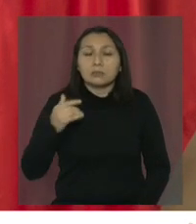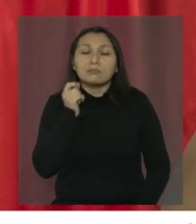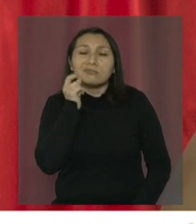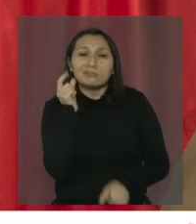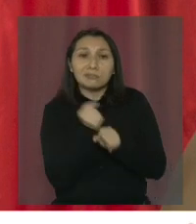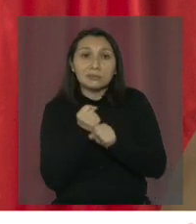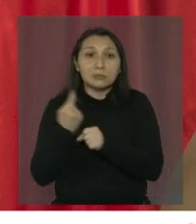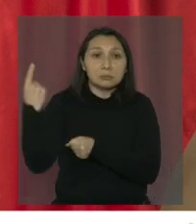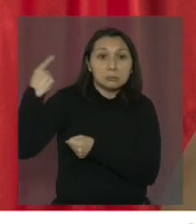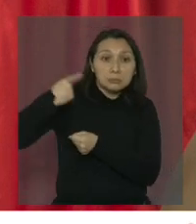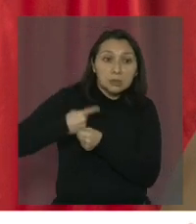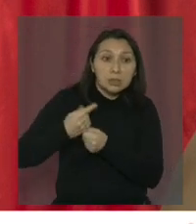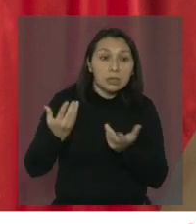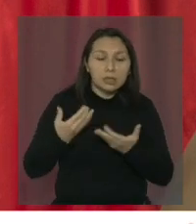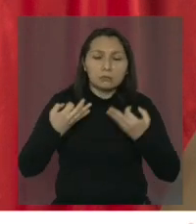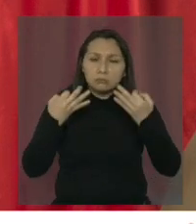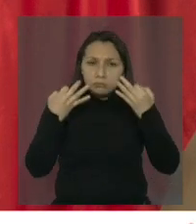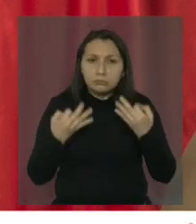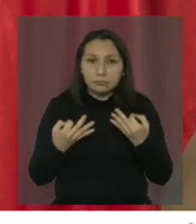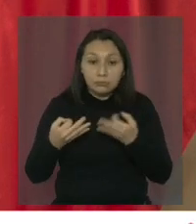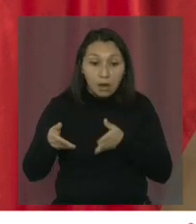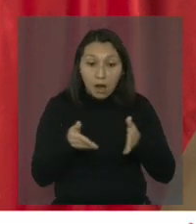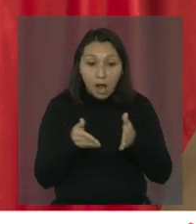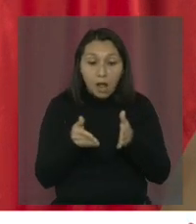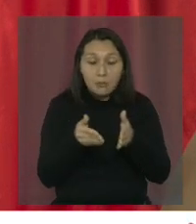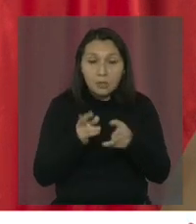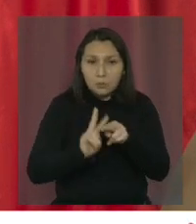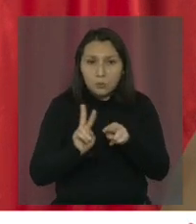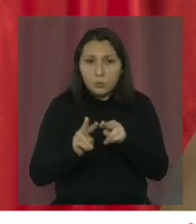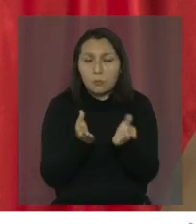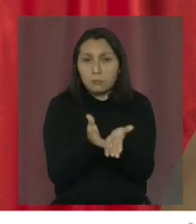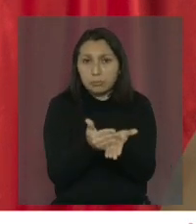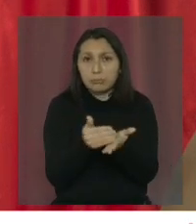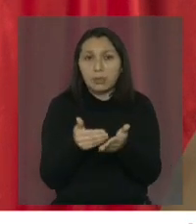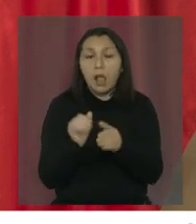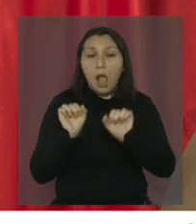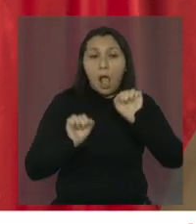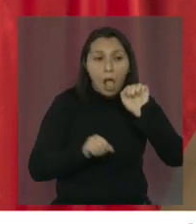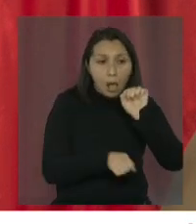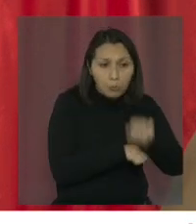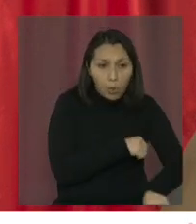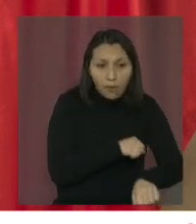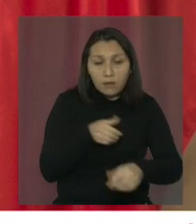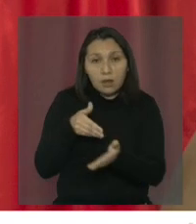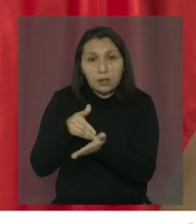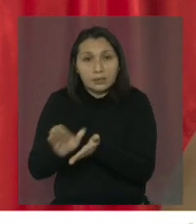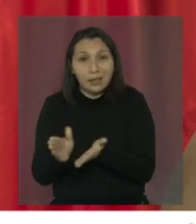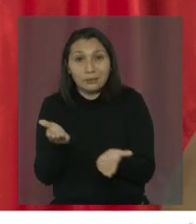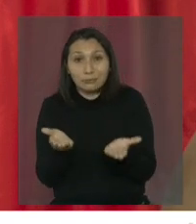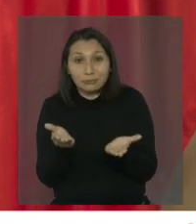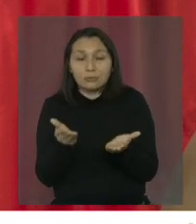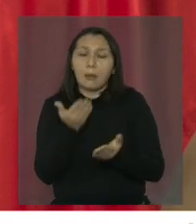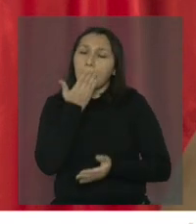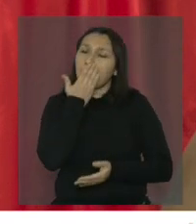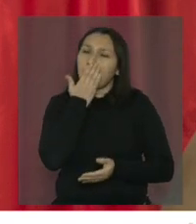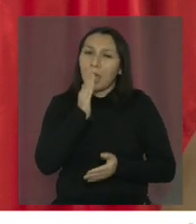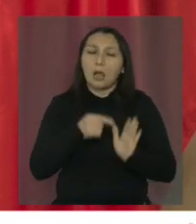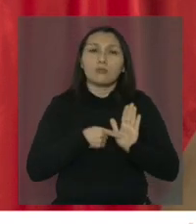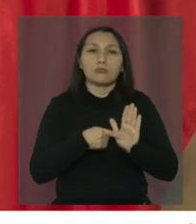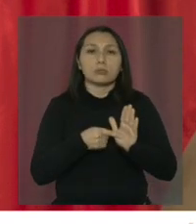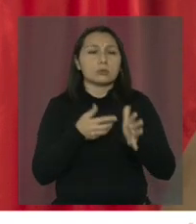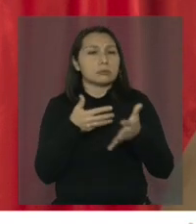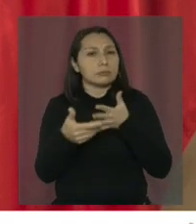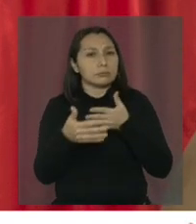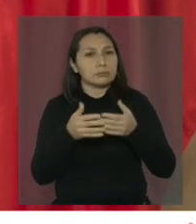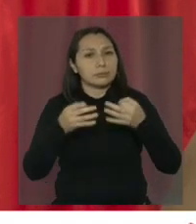tarea y el mandato que tenemos es garantizar que el camino que se ha dibujado de apruebo de rechazo se dé de la mejor manera lo más